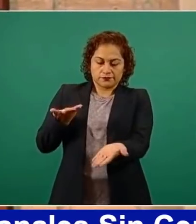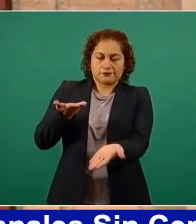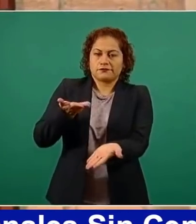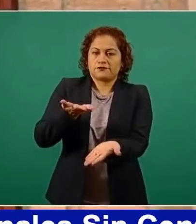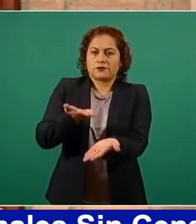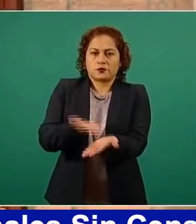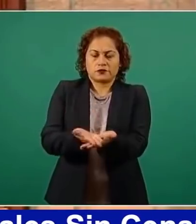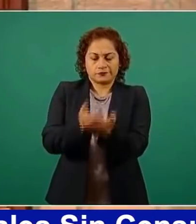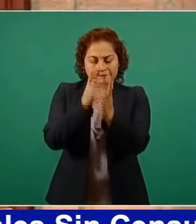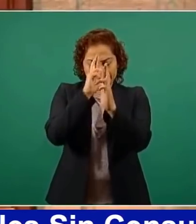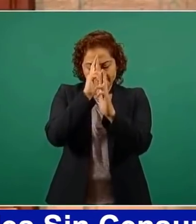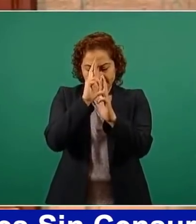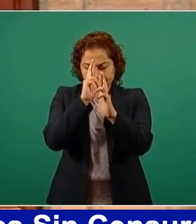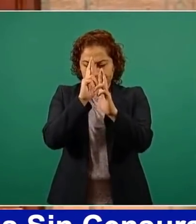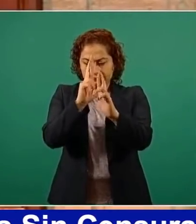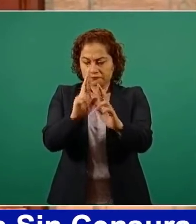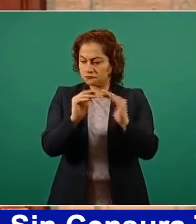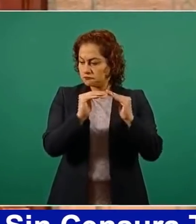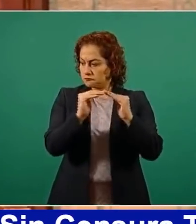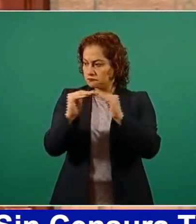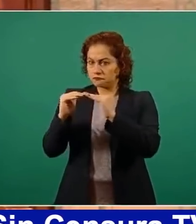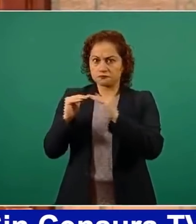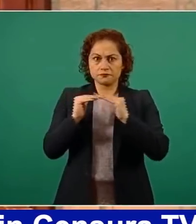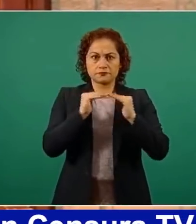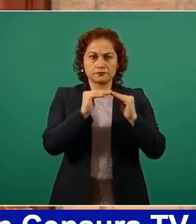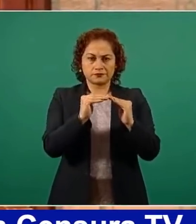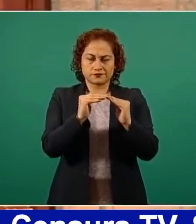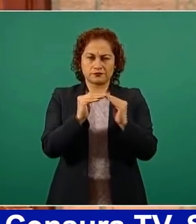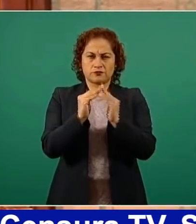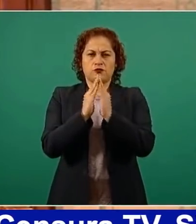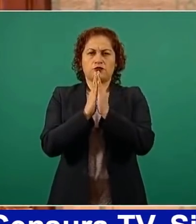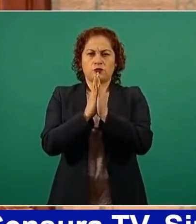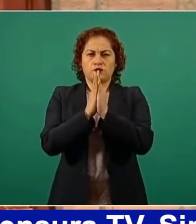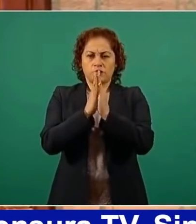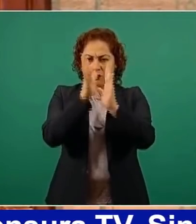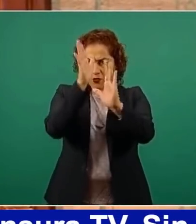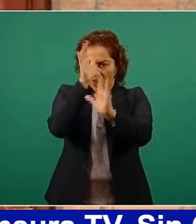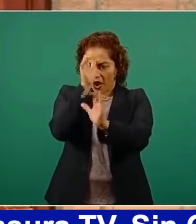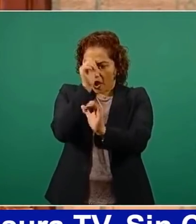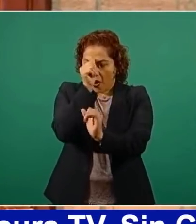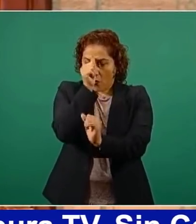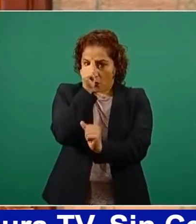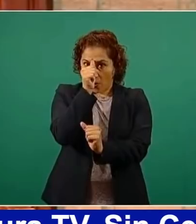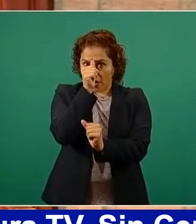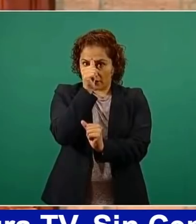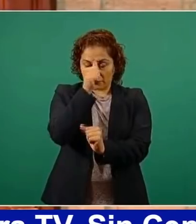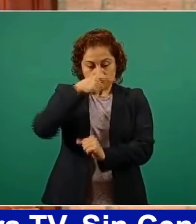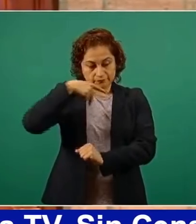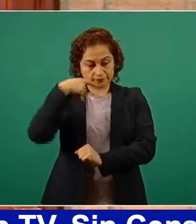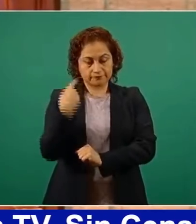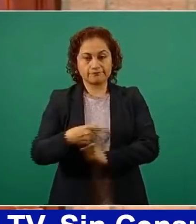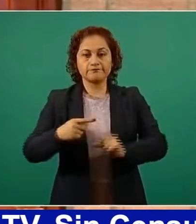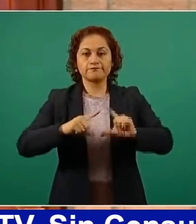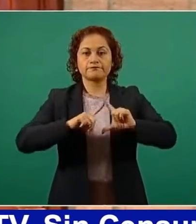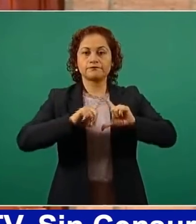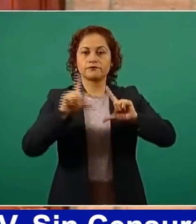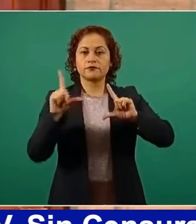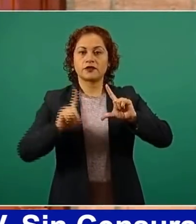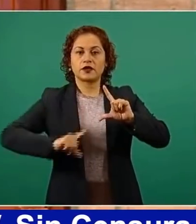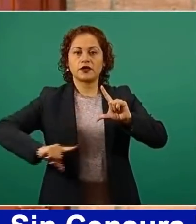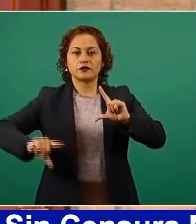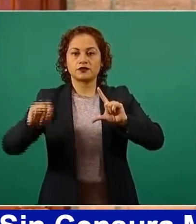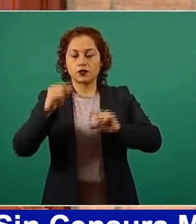horizontal y respetuosa que establezcamos un acuerdo nacional en favor de la